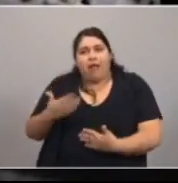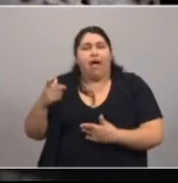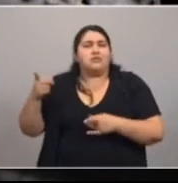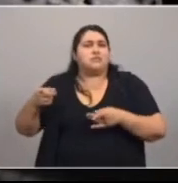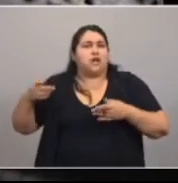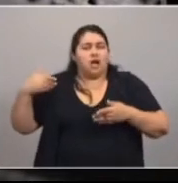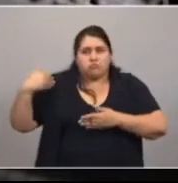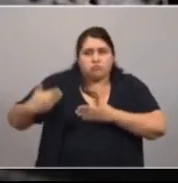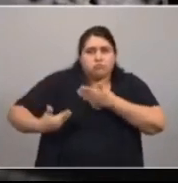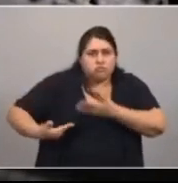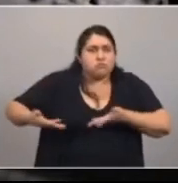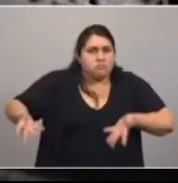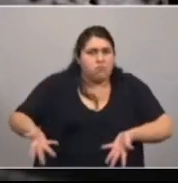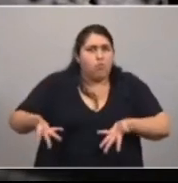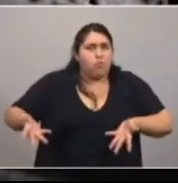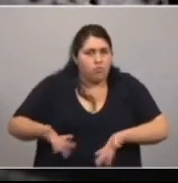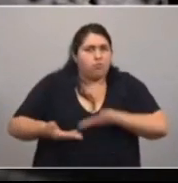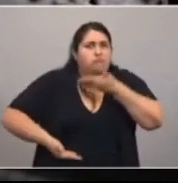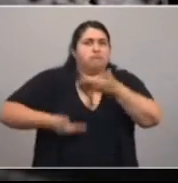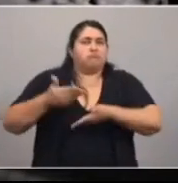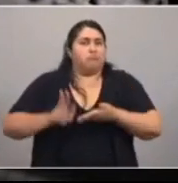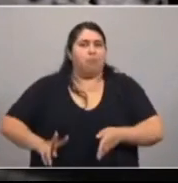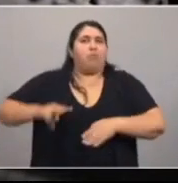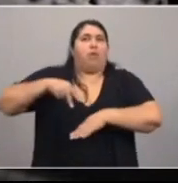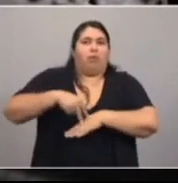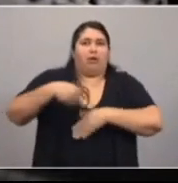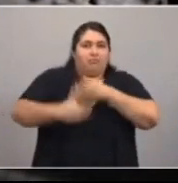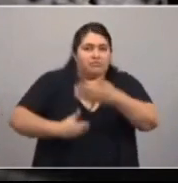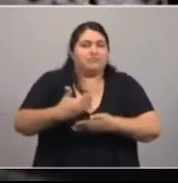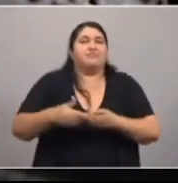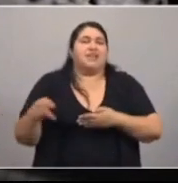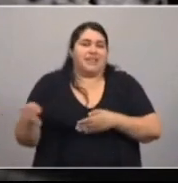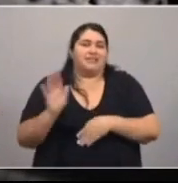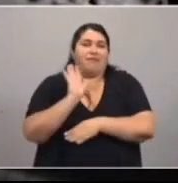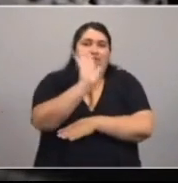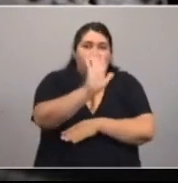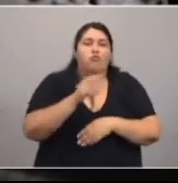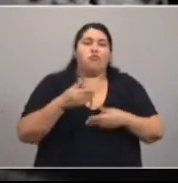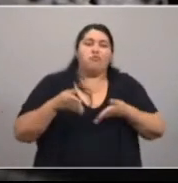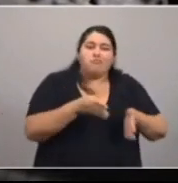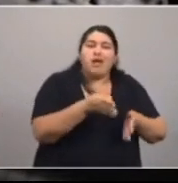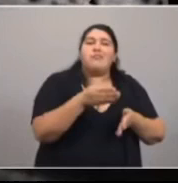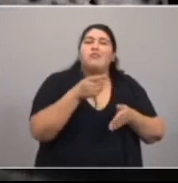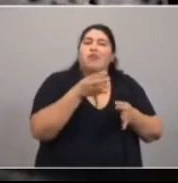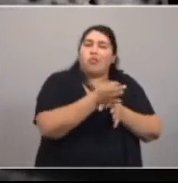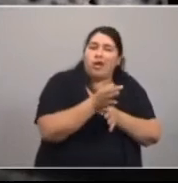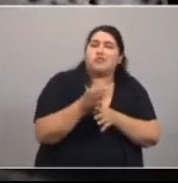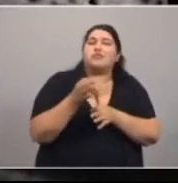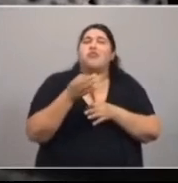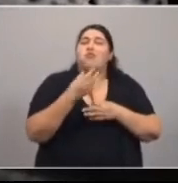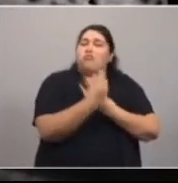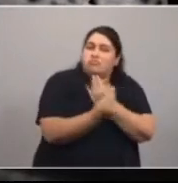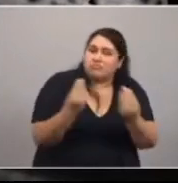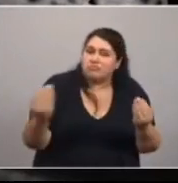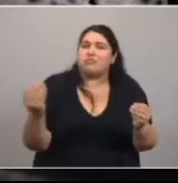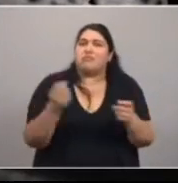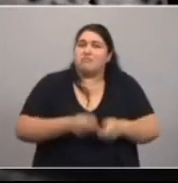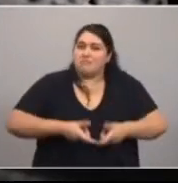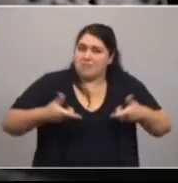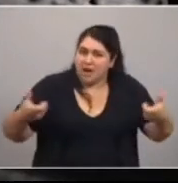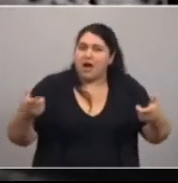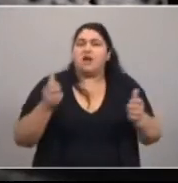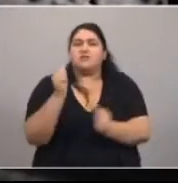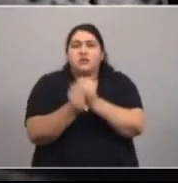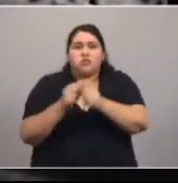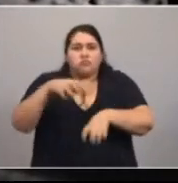dónde ir, y ese horizonte habla de la educación, de la generación de empleo genuino, de la industrialización, de la seguridad también, de la